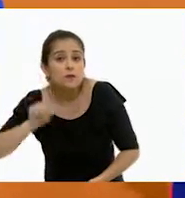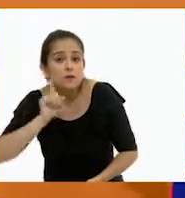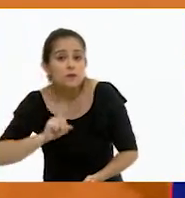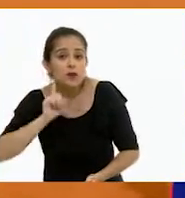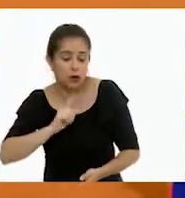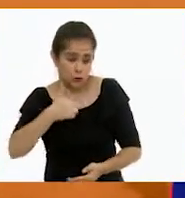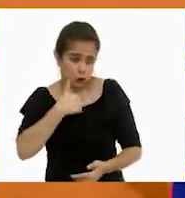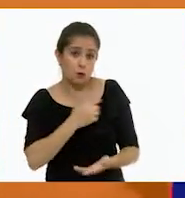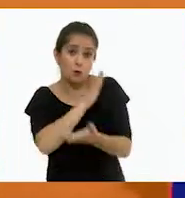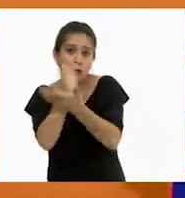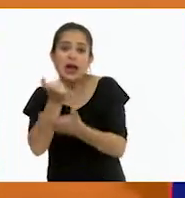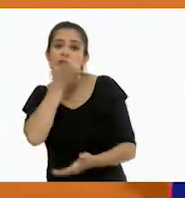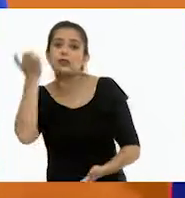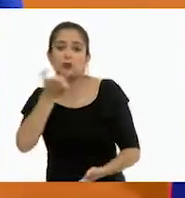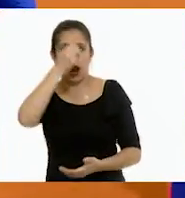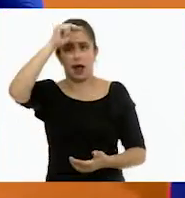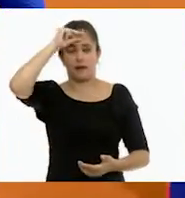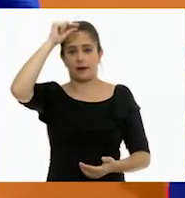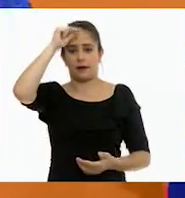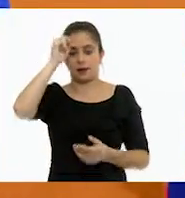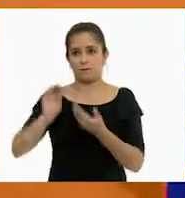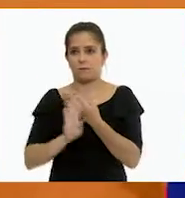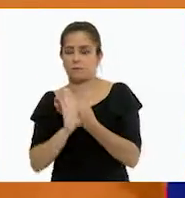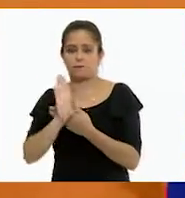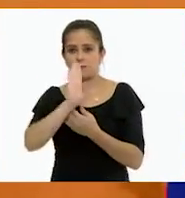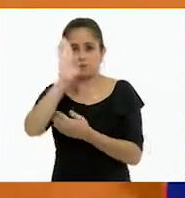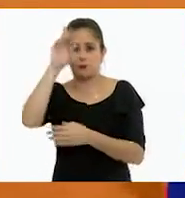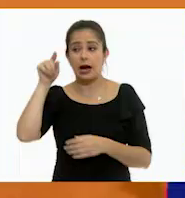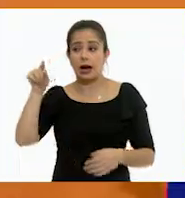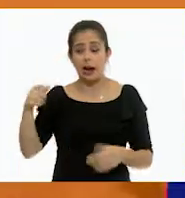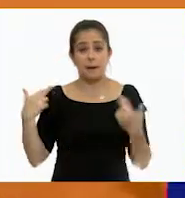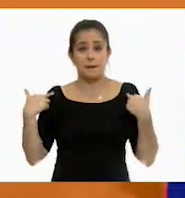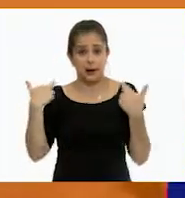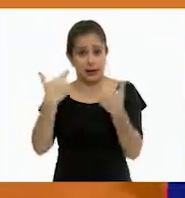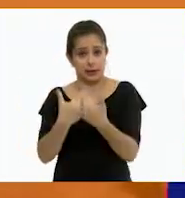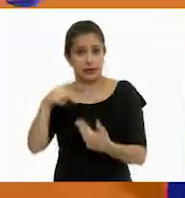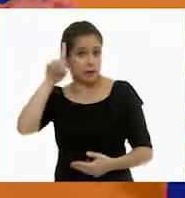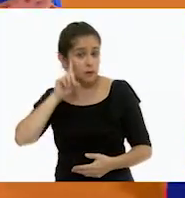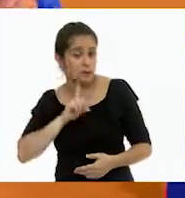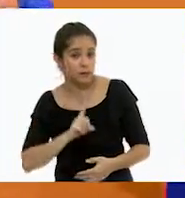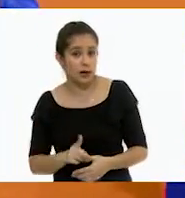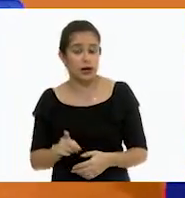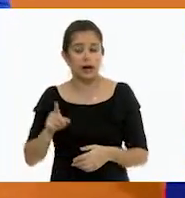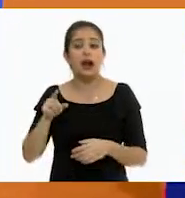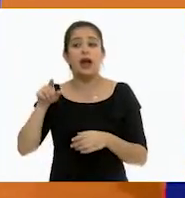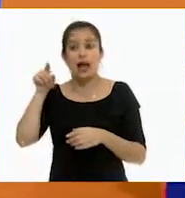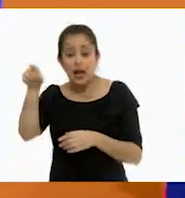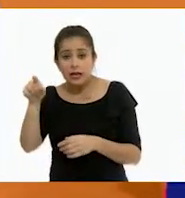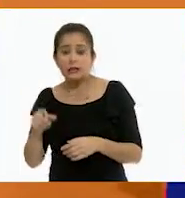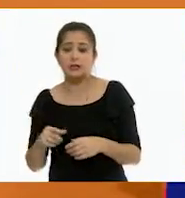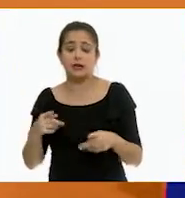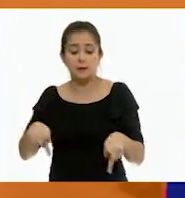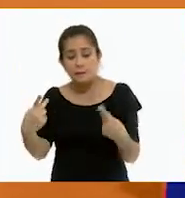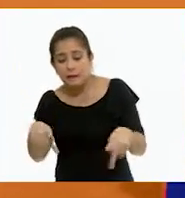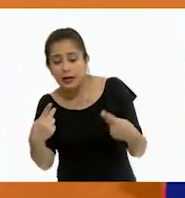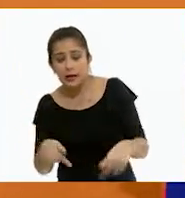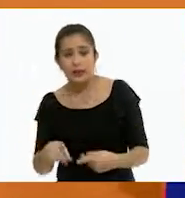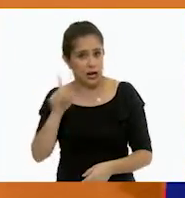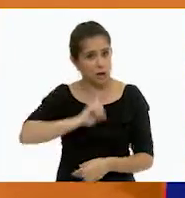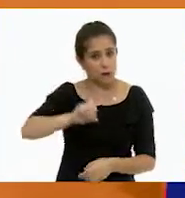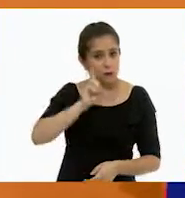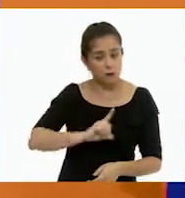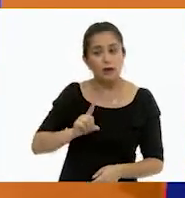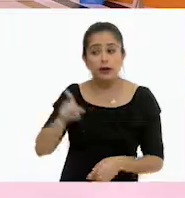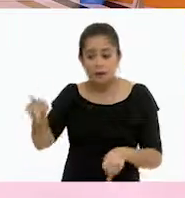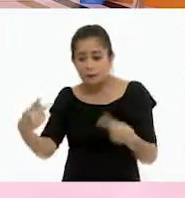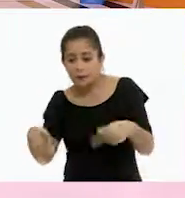porque yo voy a la escuela de genios. Así, y la maestra genia, ¿qué crees? La que está en la cooperativa... Prepara las cosas,